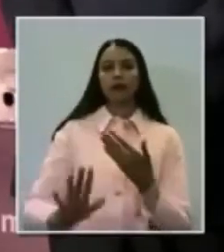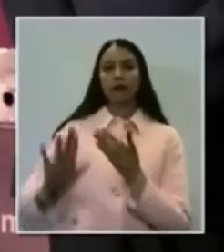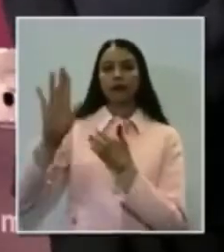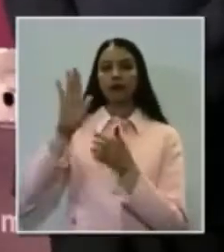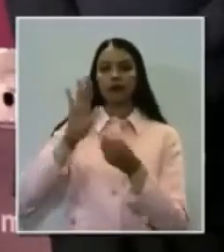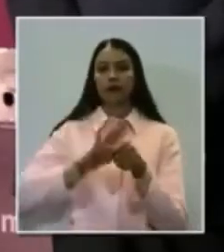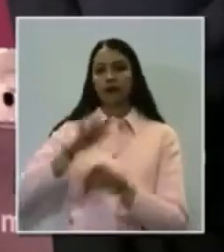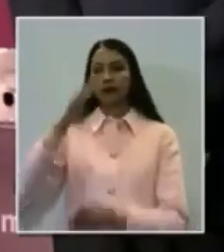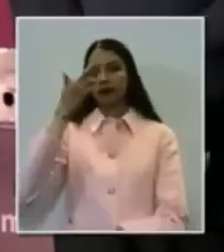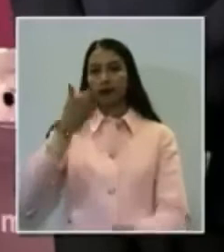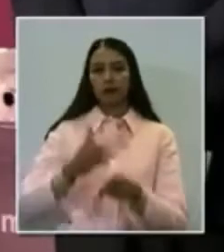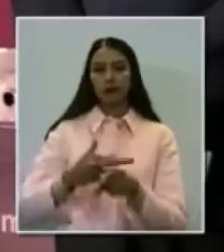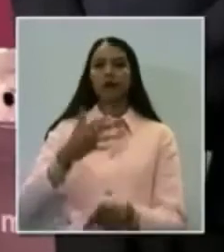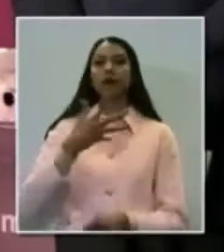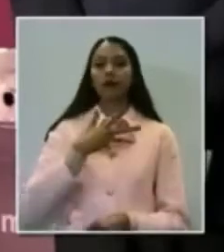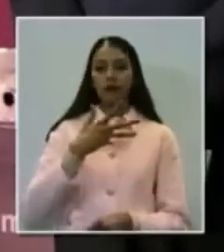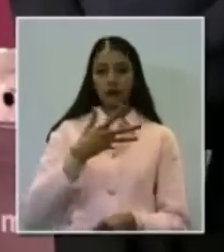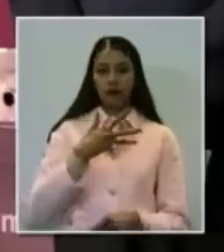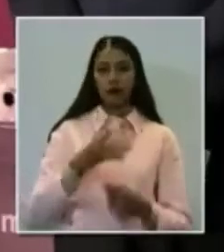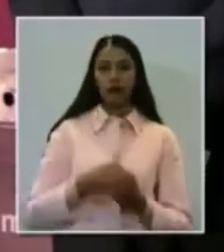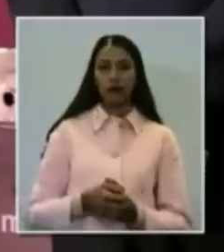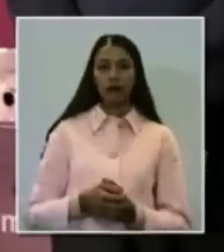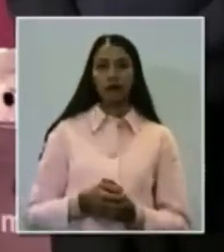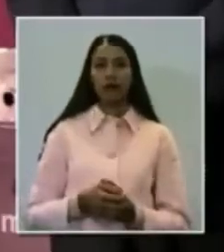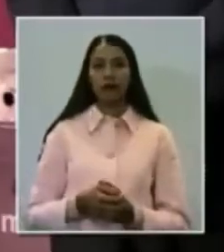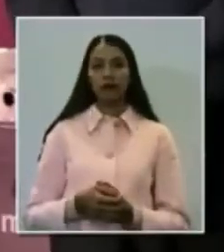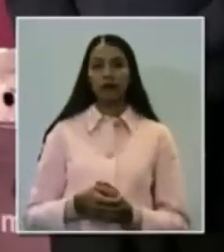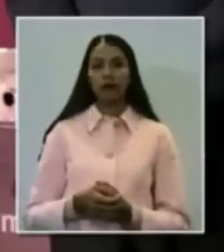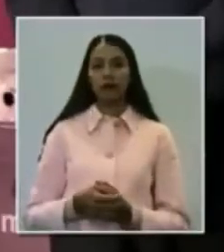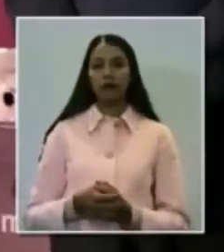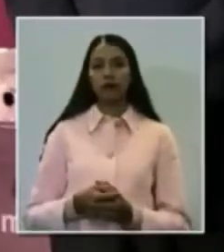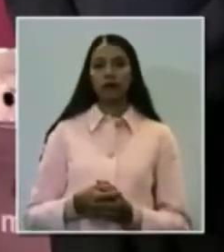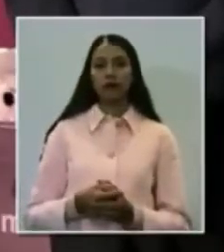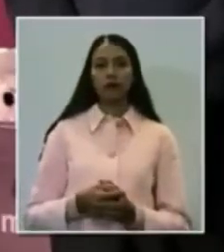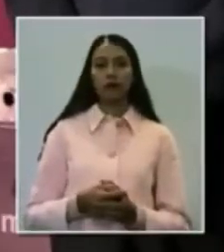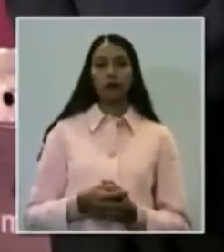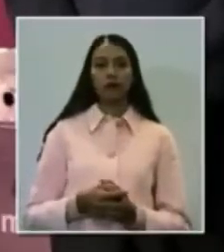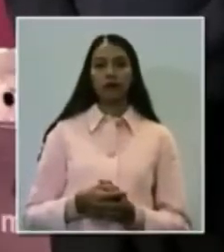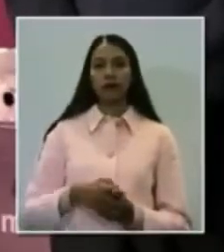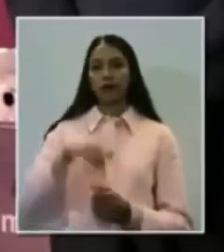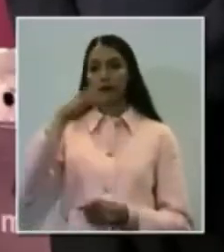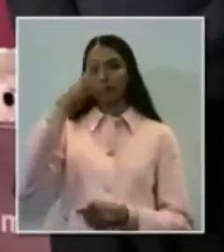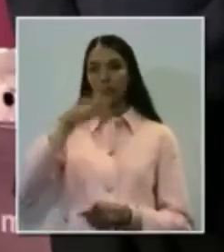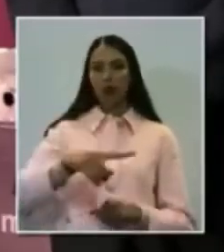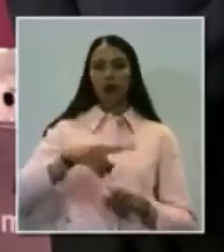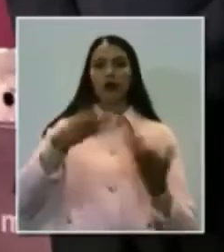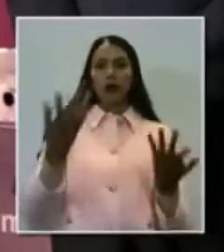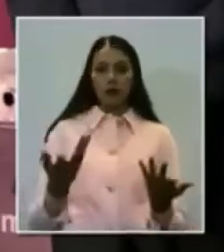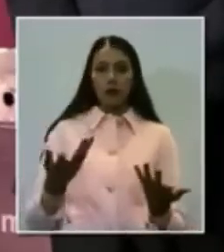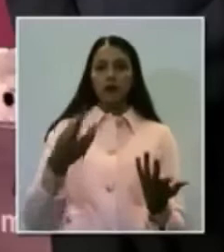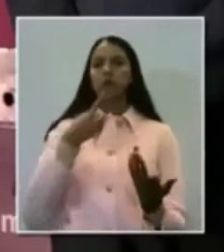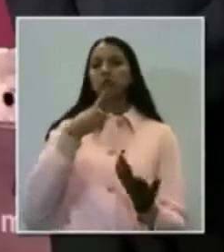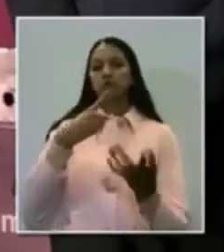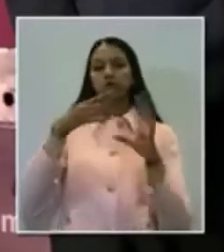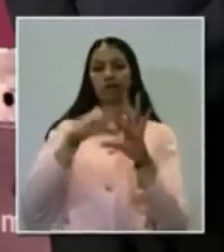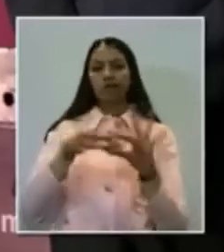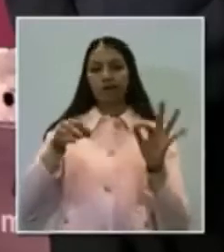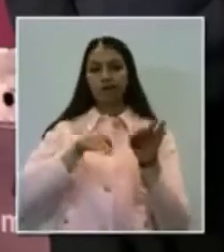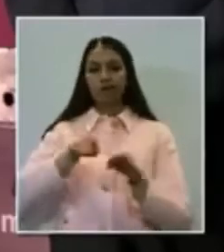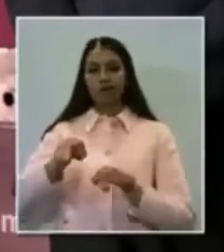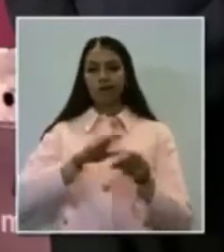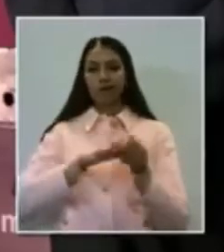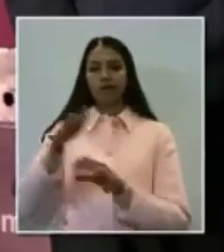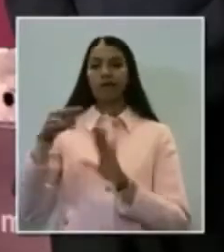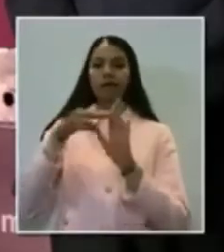y la gran responsabilidad que tenemos de aclarar que estamos trabajando conforme a la